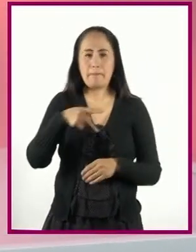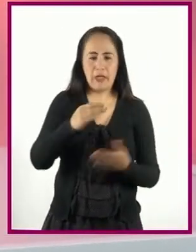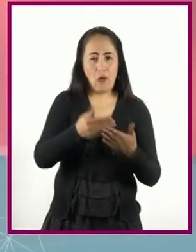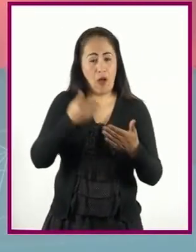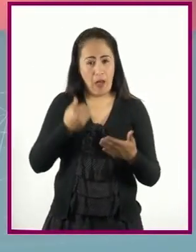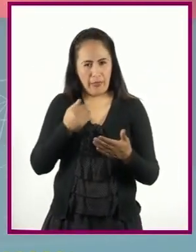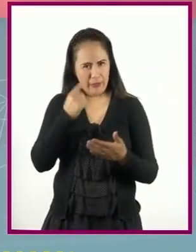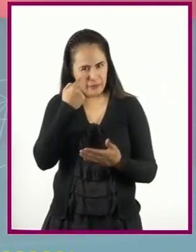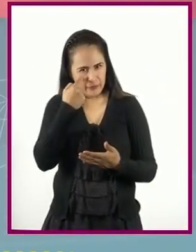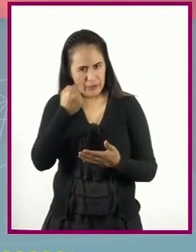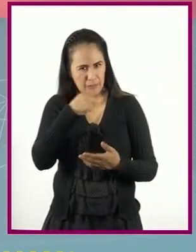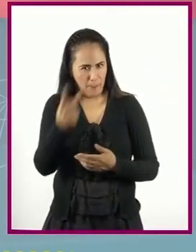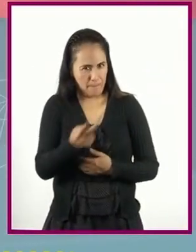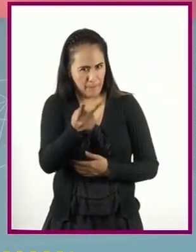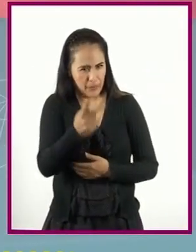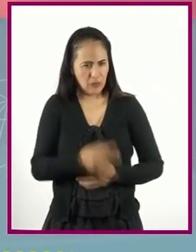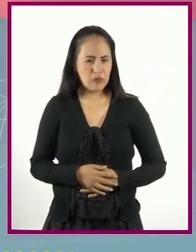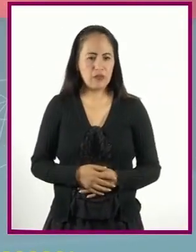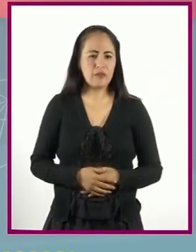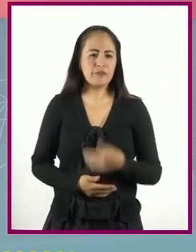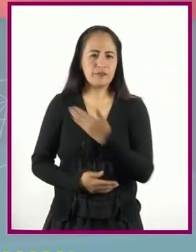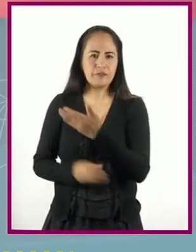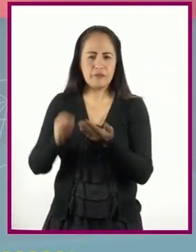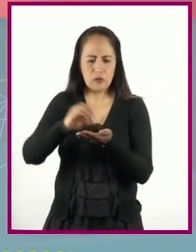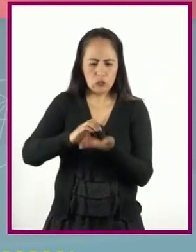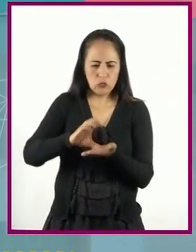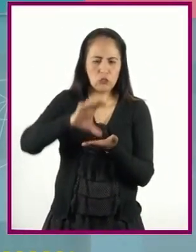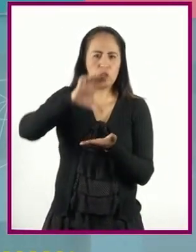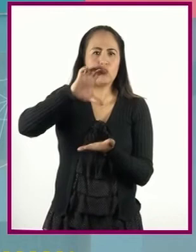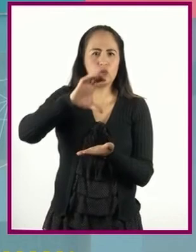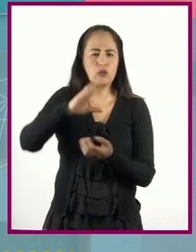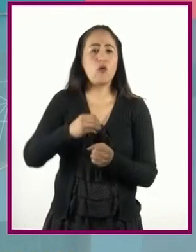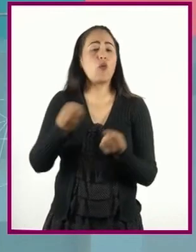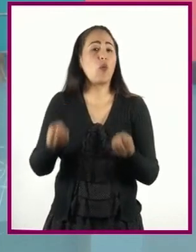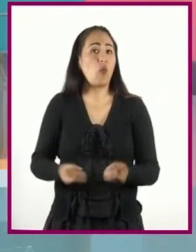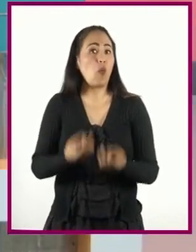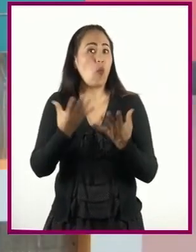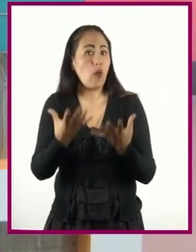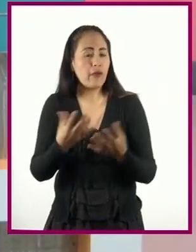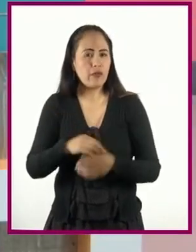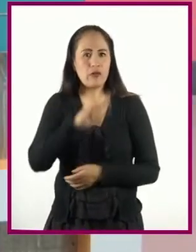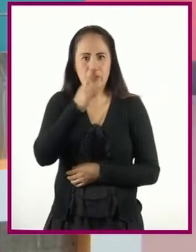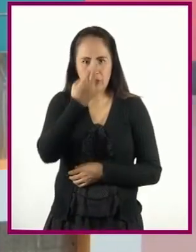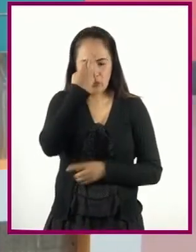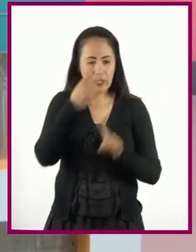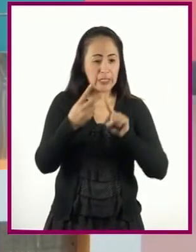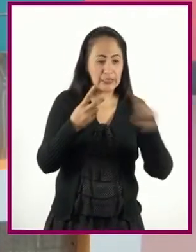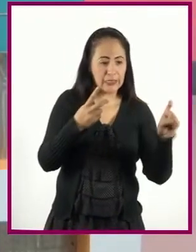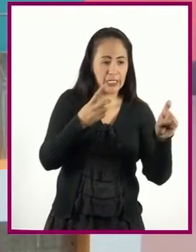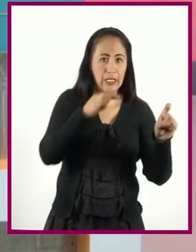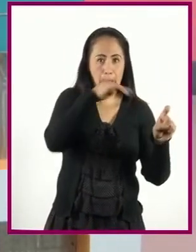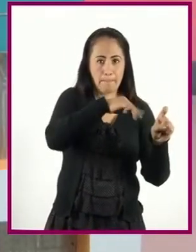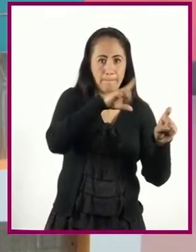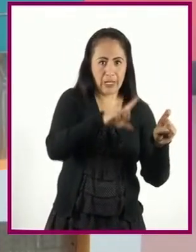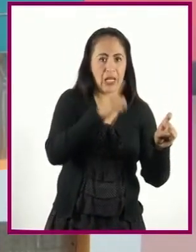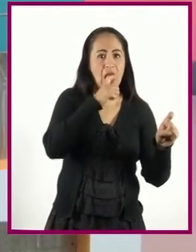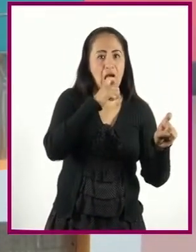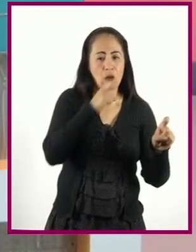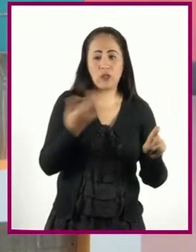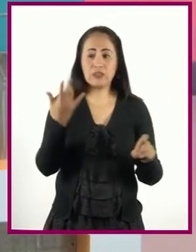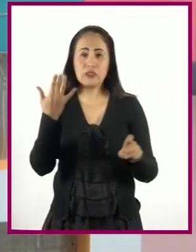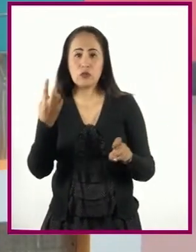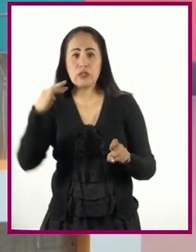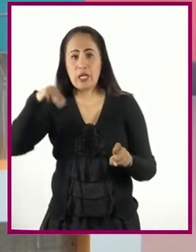pregunta. ¿Cuál será el volumen total de la mezcla? Recuerden, son 100 mililitros de agua y 50 mililitros de